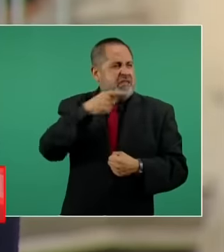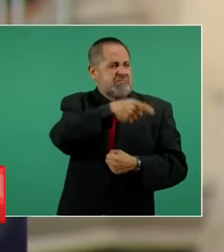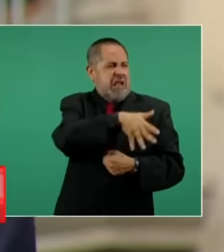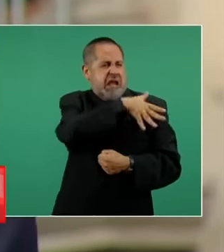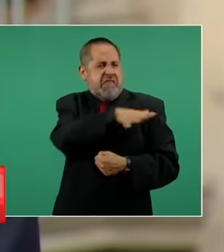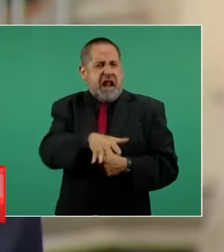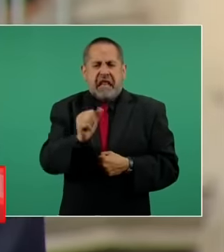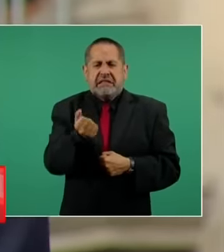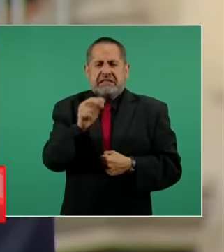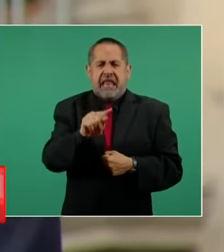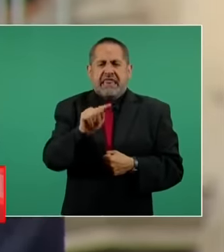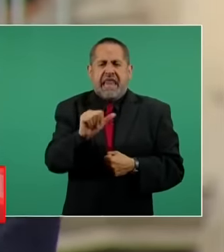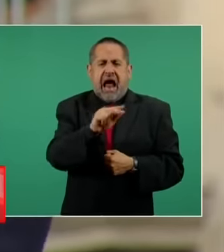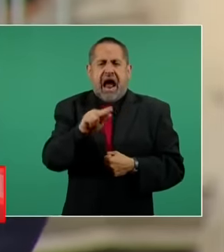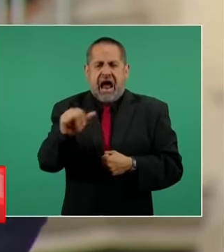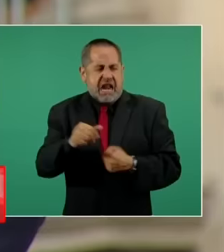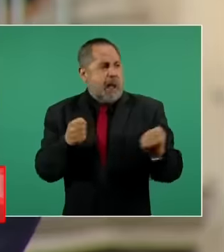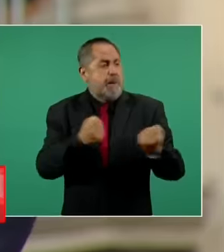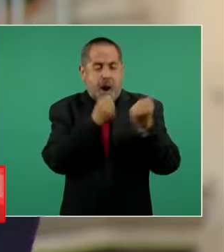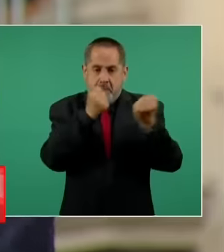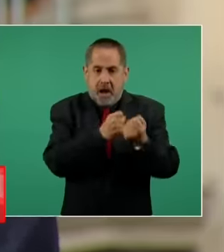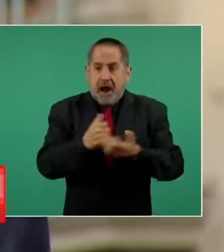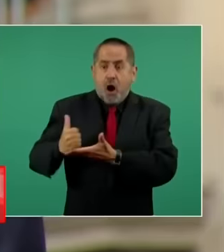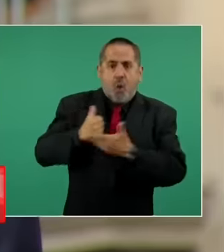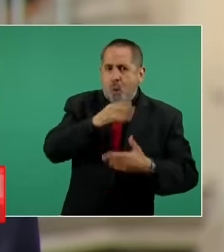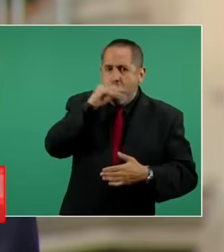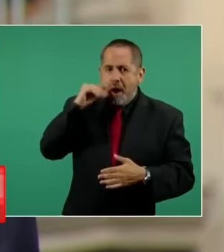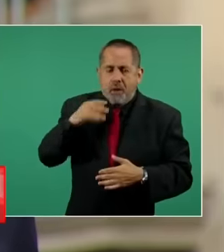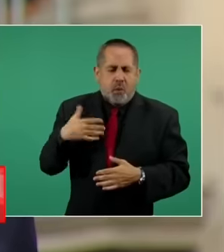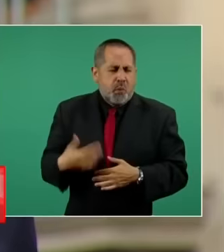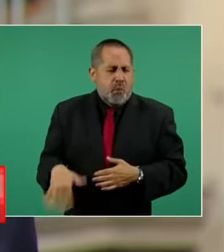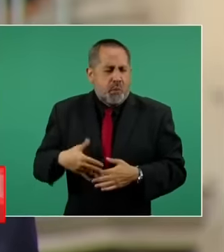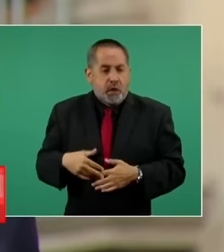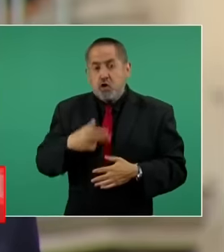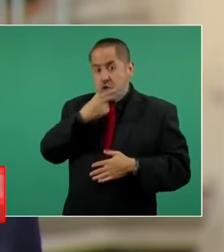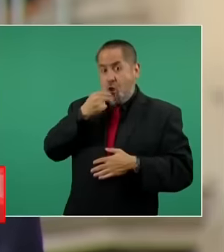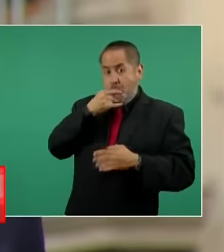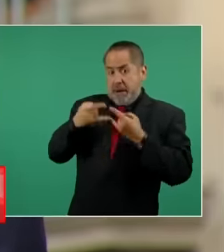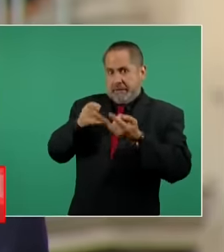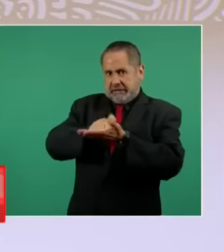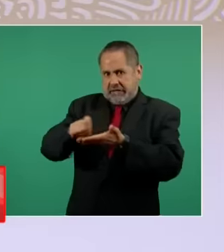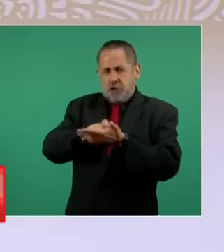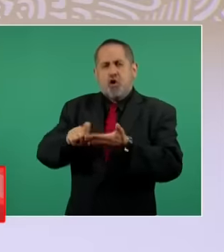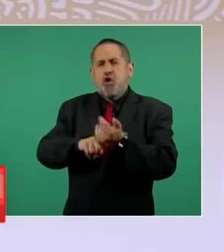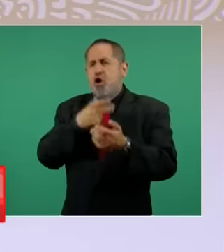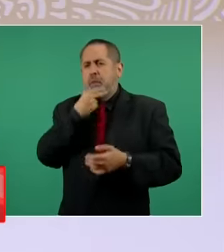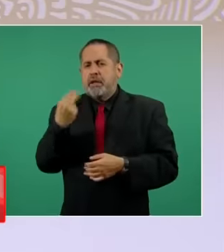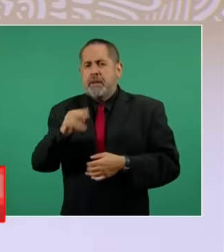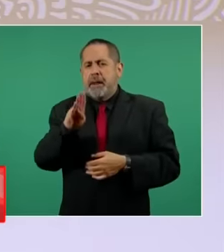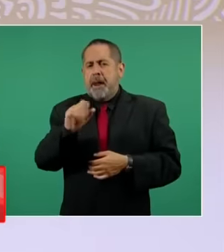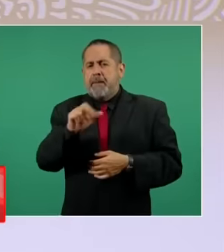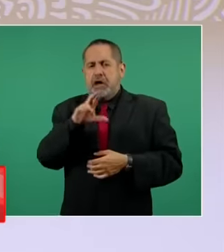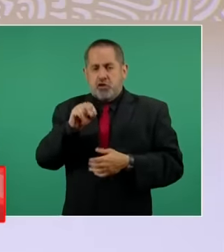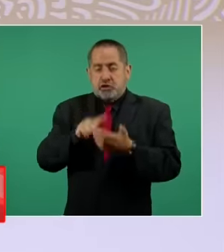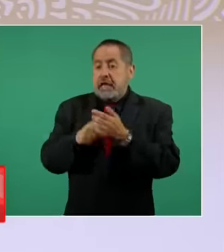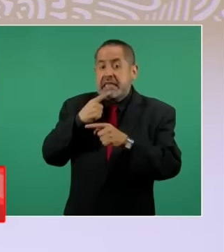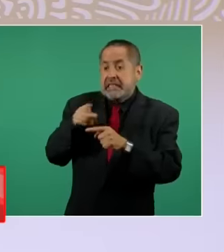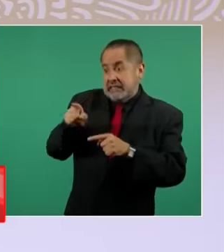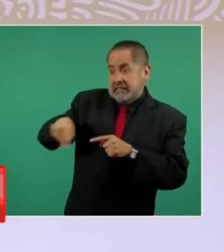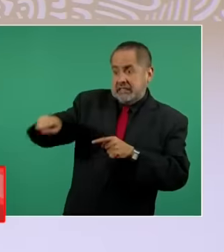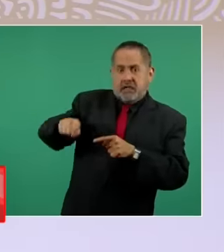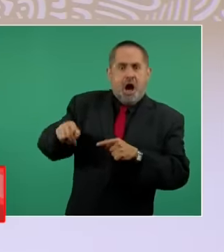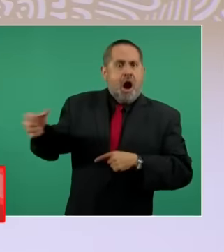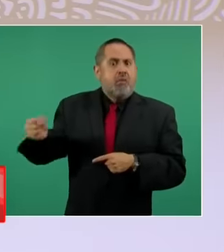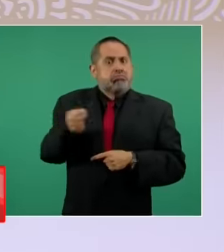Anna. Como ha confirmado el prestigioso investigador René González Barrios, varios de aquellos hombres ocuparon